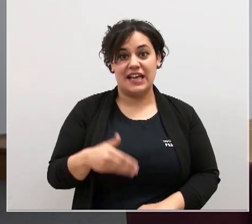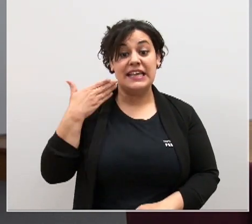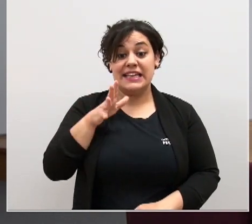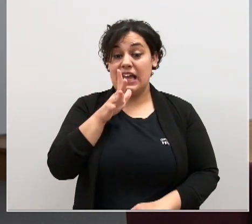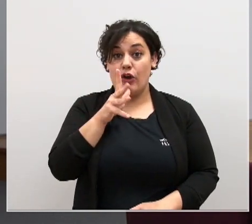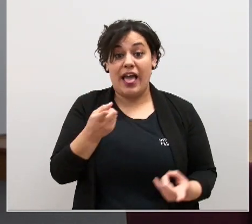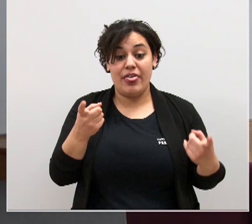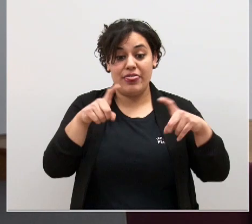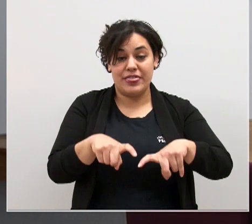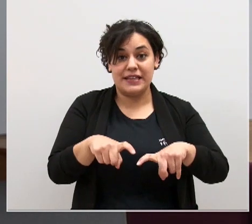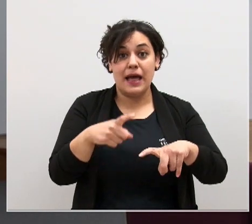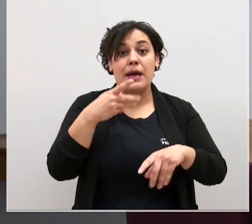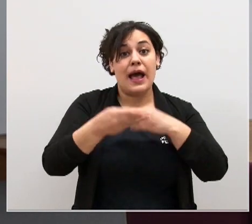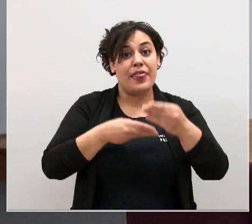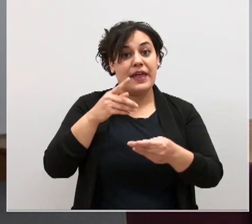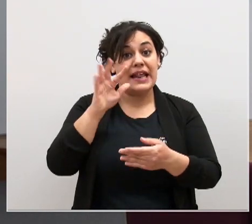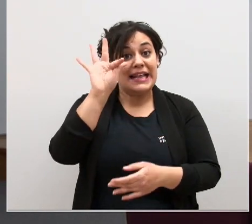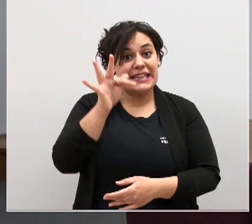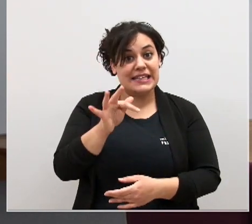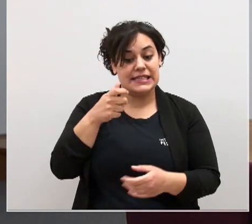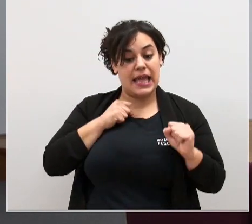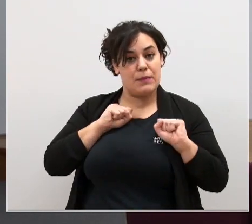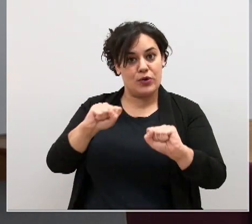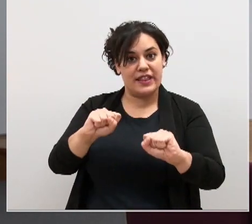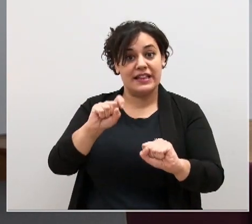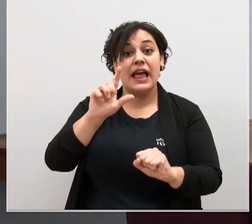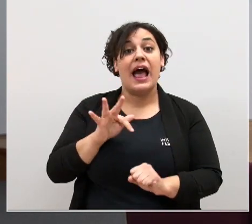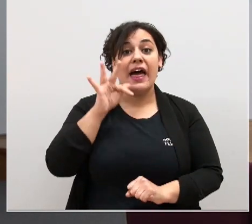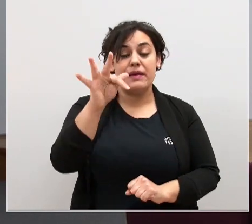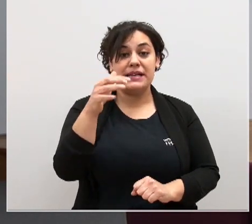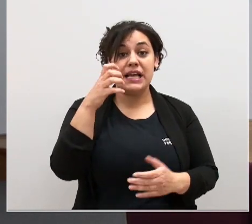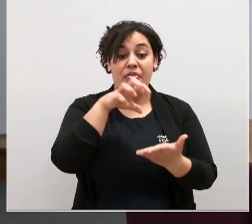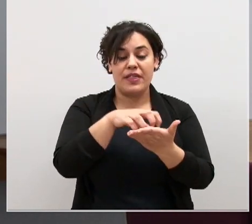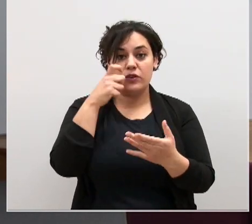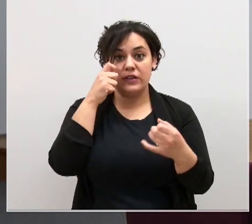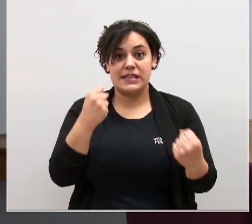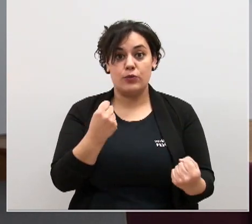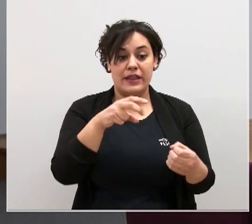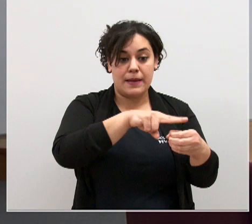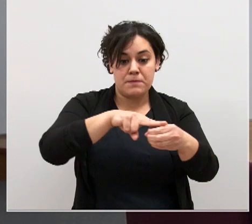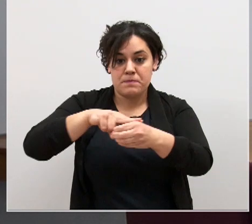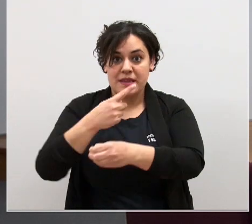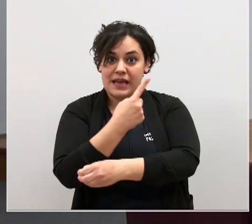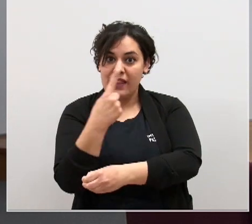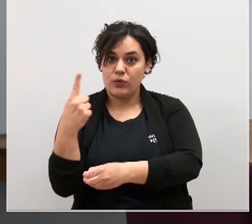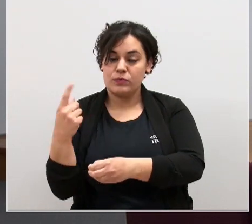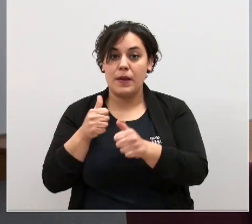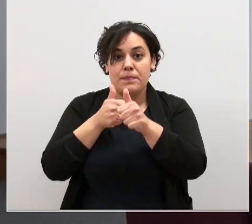para hacerles el test de inmunidad. Además, desde los centros de salud de cada uno de los municipios se ha hecho también un seguimiento